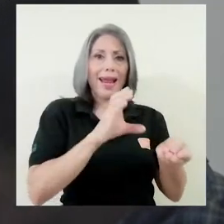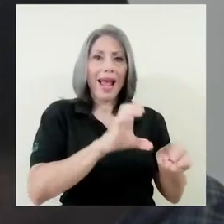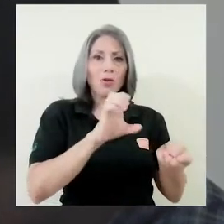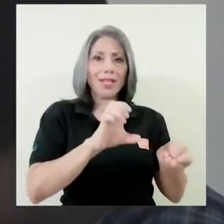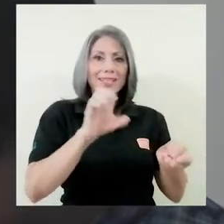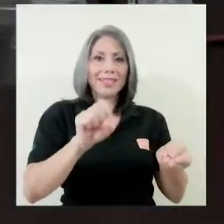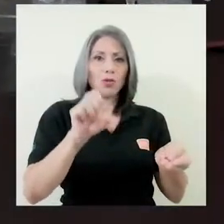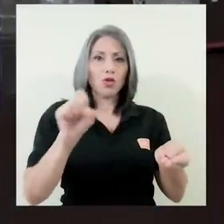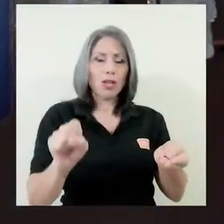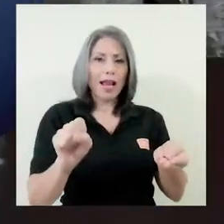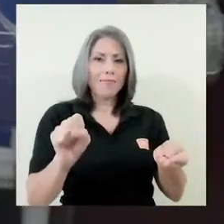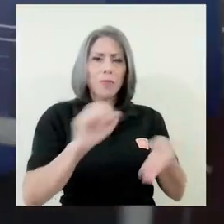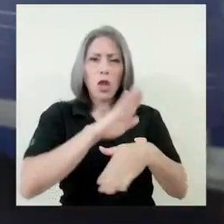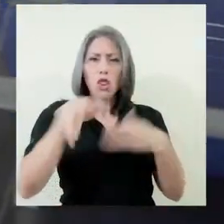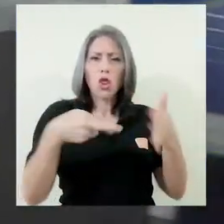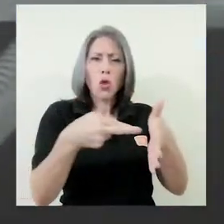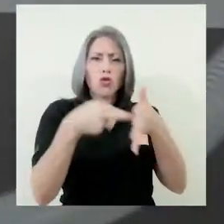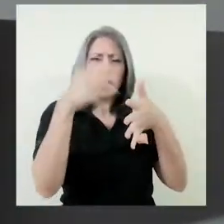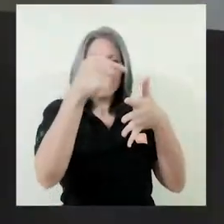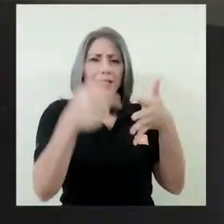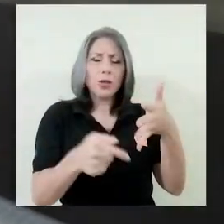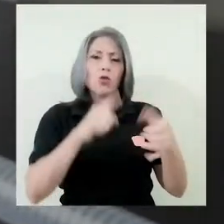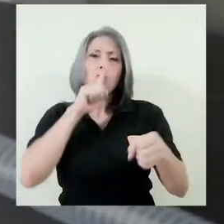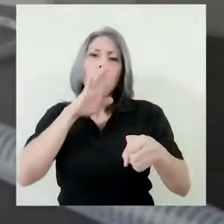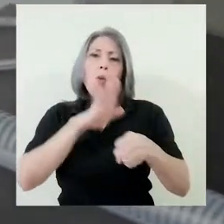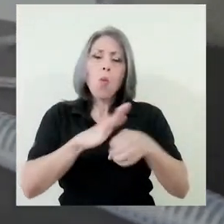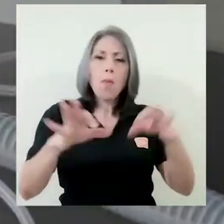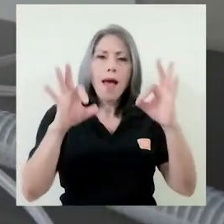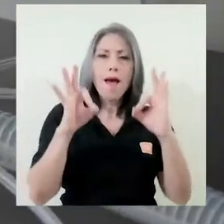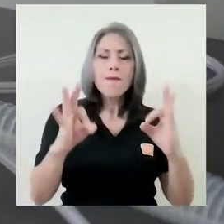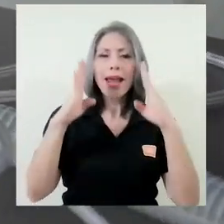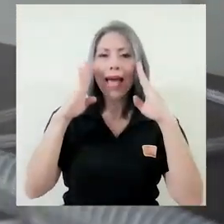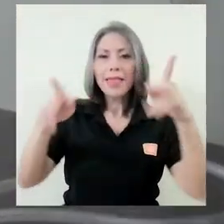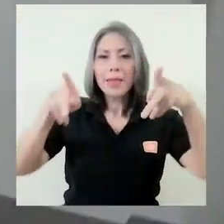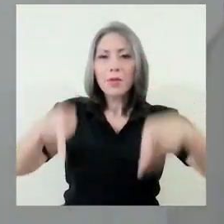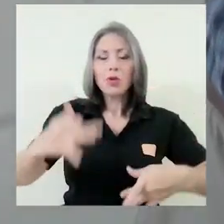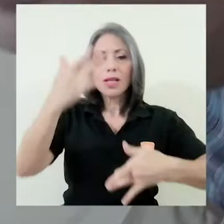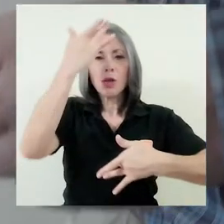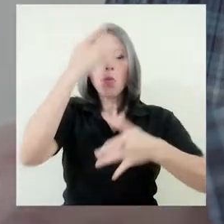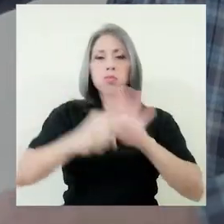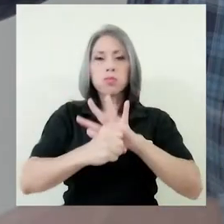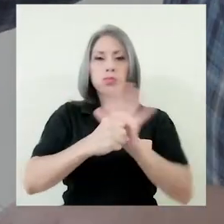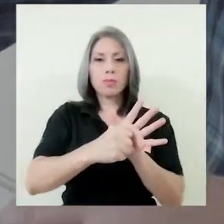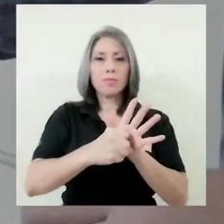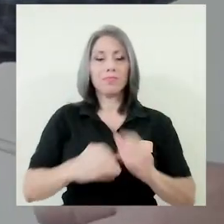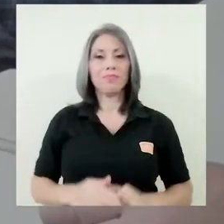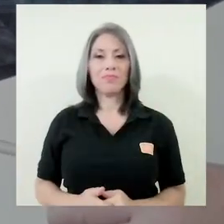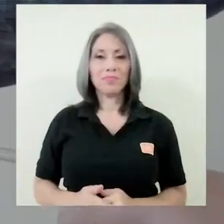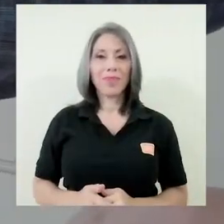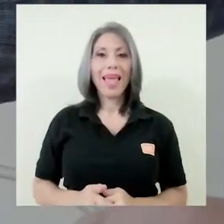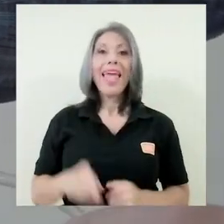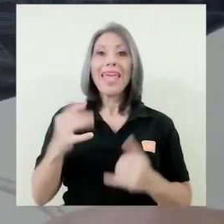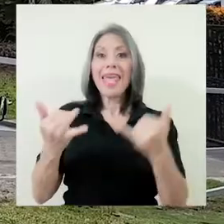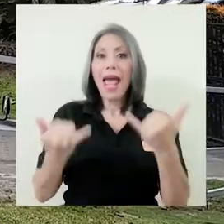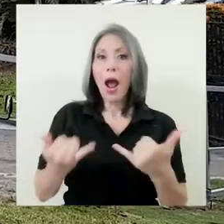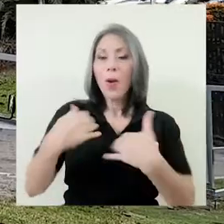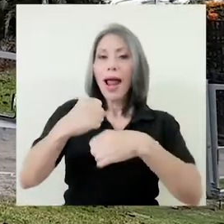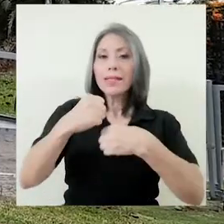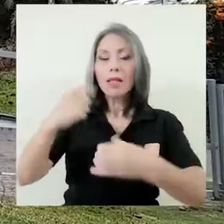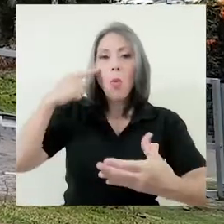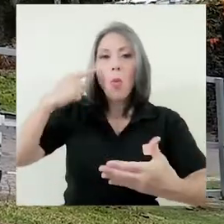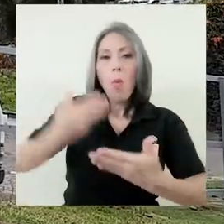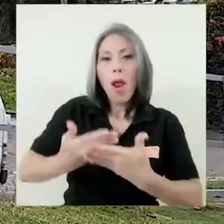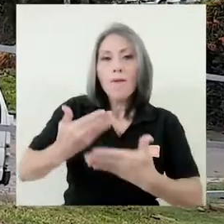Seguro Social cumpla con todos los parámetros para atender a los pacientes infectados por el COVID-19 y